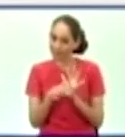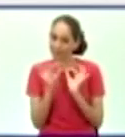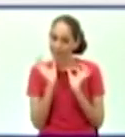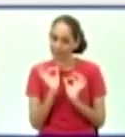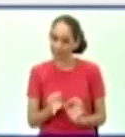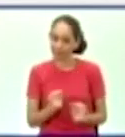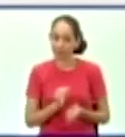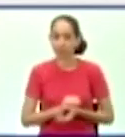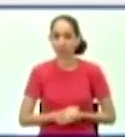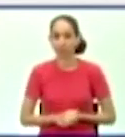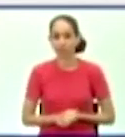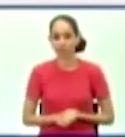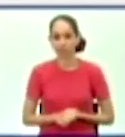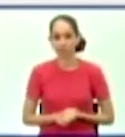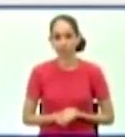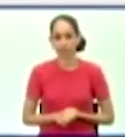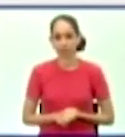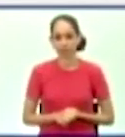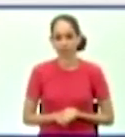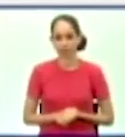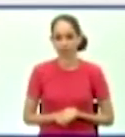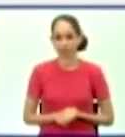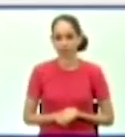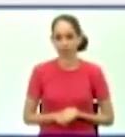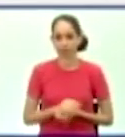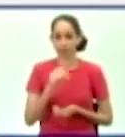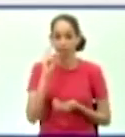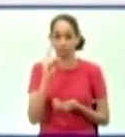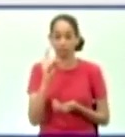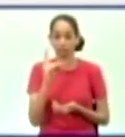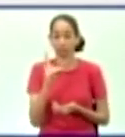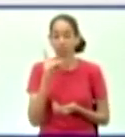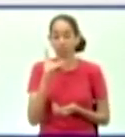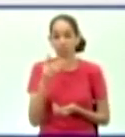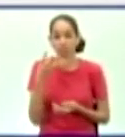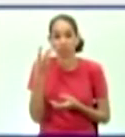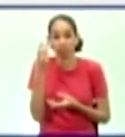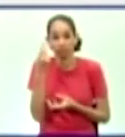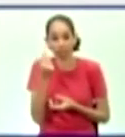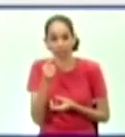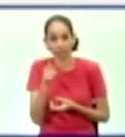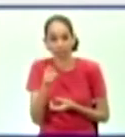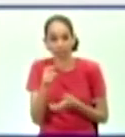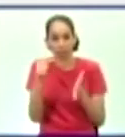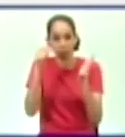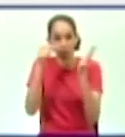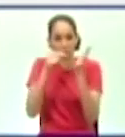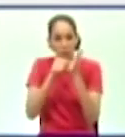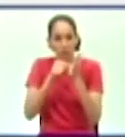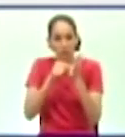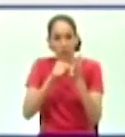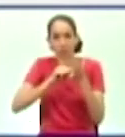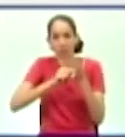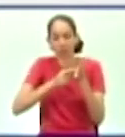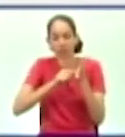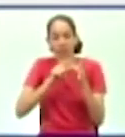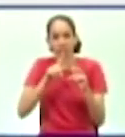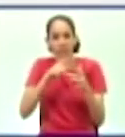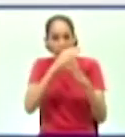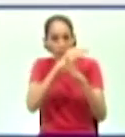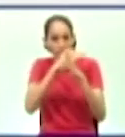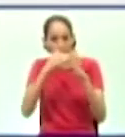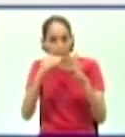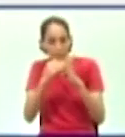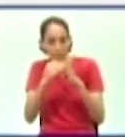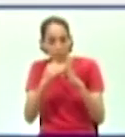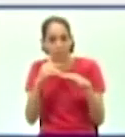grados. Tenemos también en los datos que F es punto medio de AD. Por tanto, los lados AF